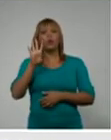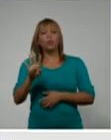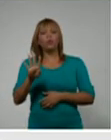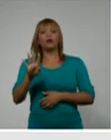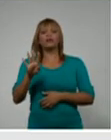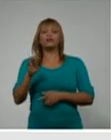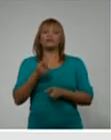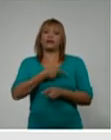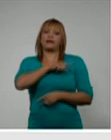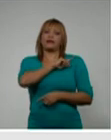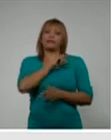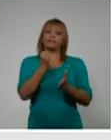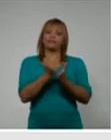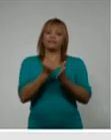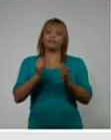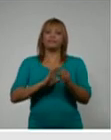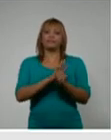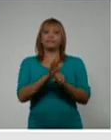el día de ayer.